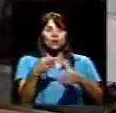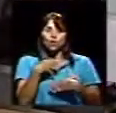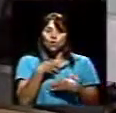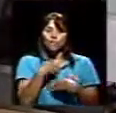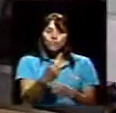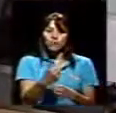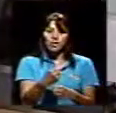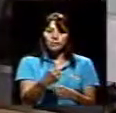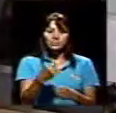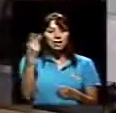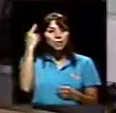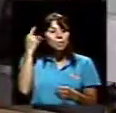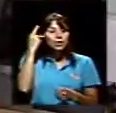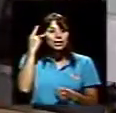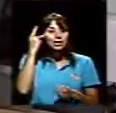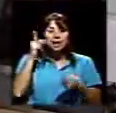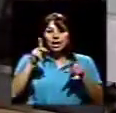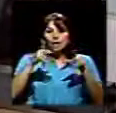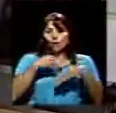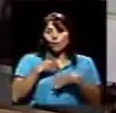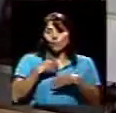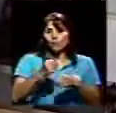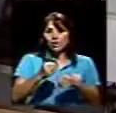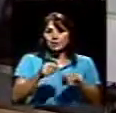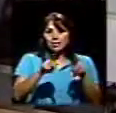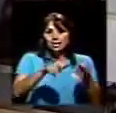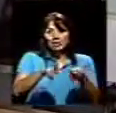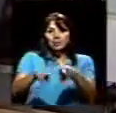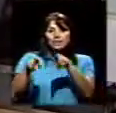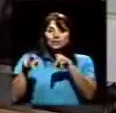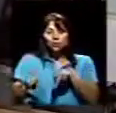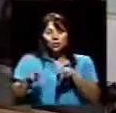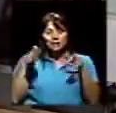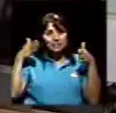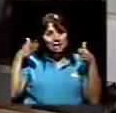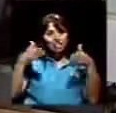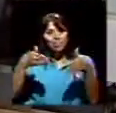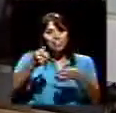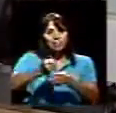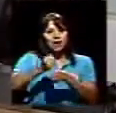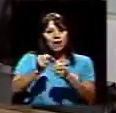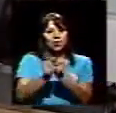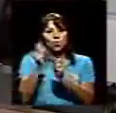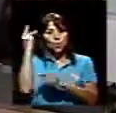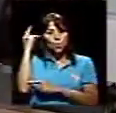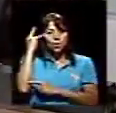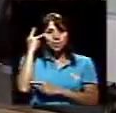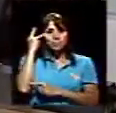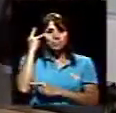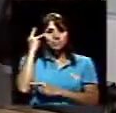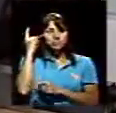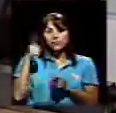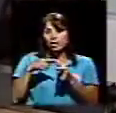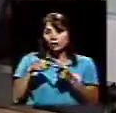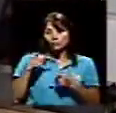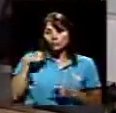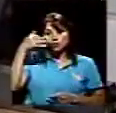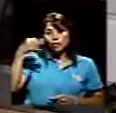dedican desde cargos públicos a la cosa pública, a la política. Y en ese sentido me parece